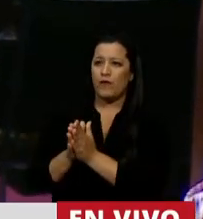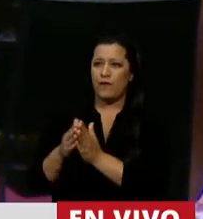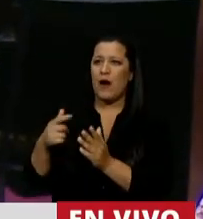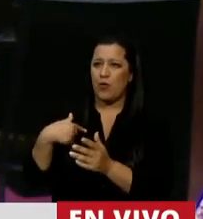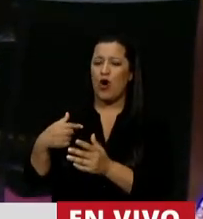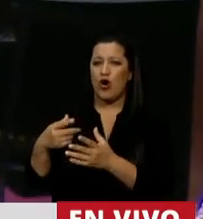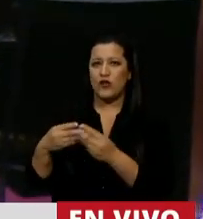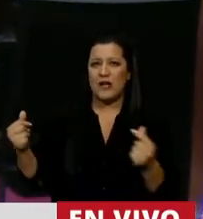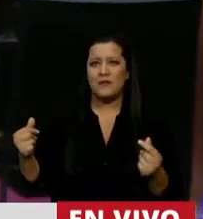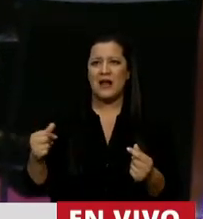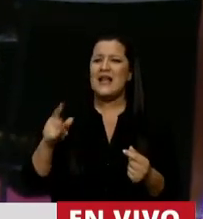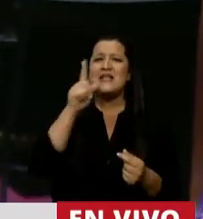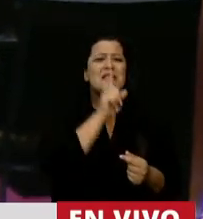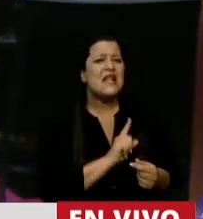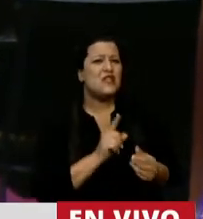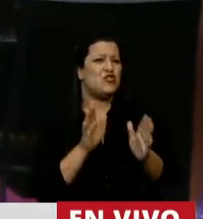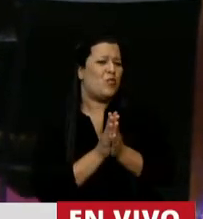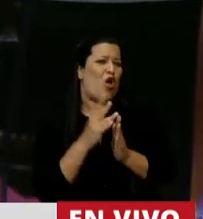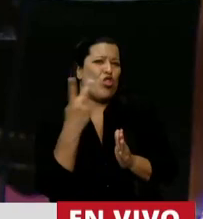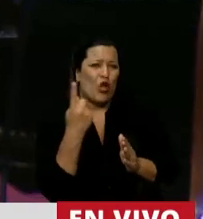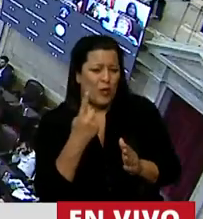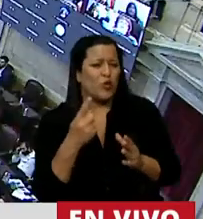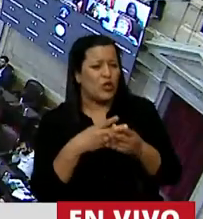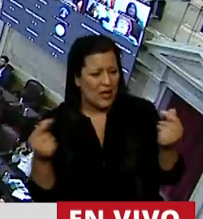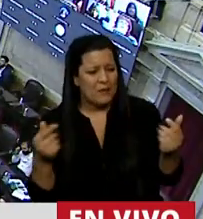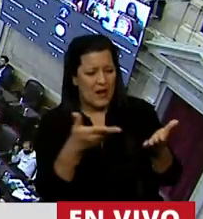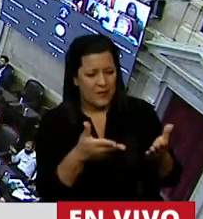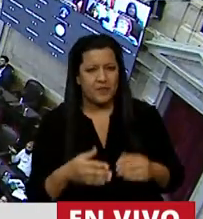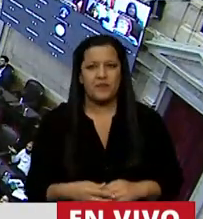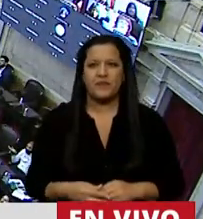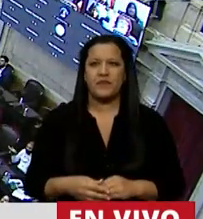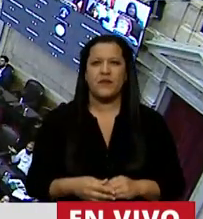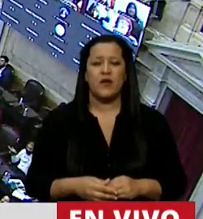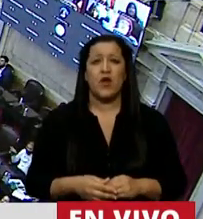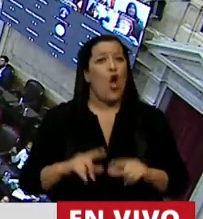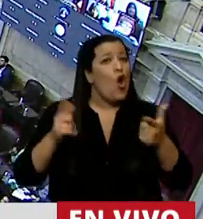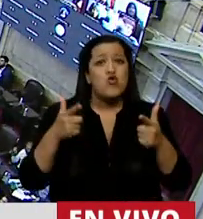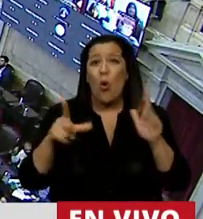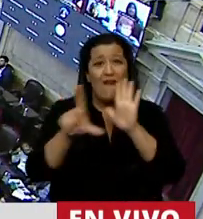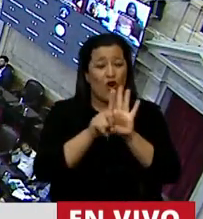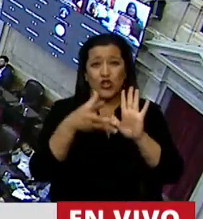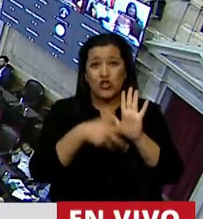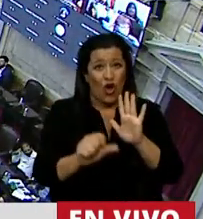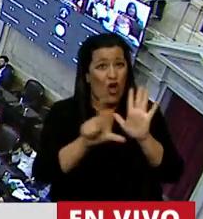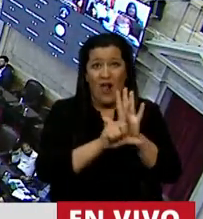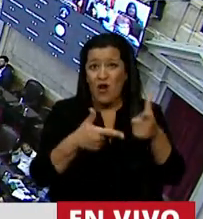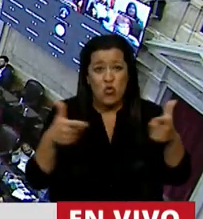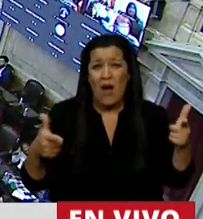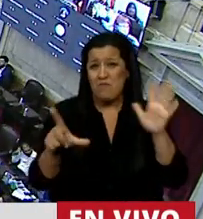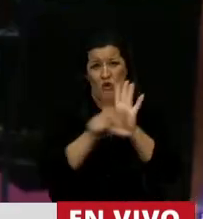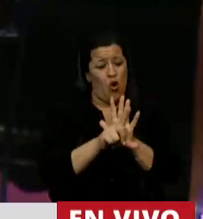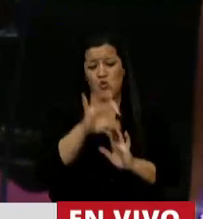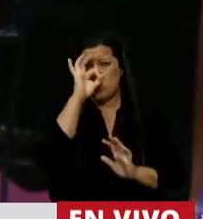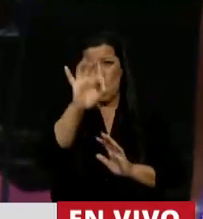escuché termine, a todo el termine. Mundo. Silencio, por favor, 2 minutos. Termine, por favor, diputada. Bien. No hay aborto legal porque esta ley nunca